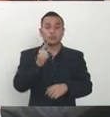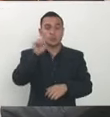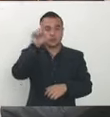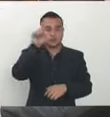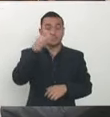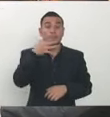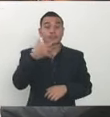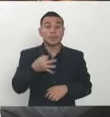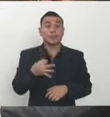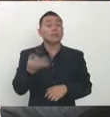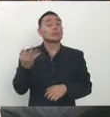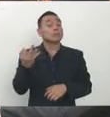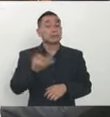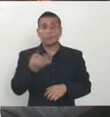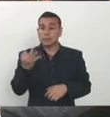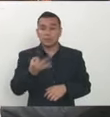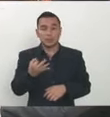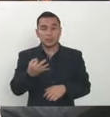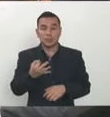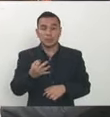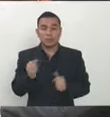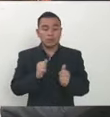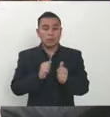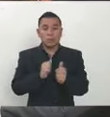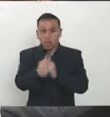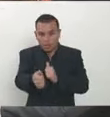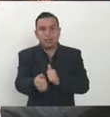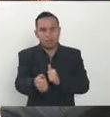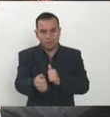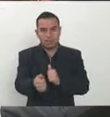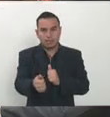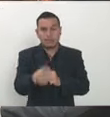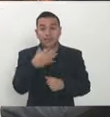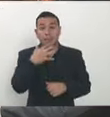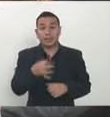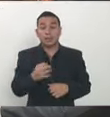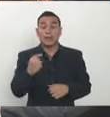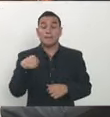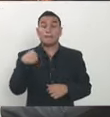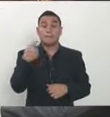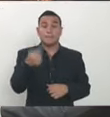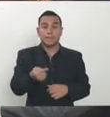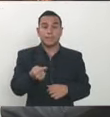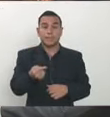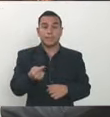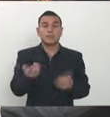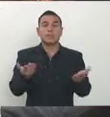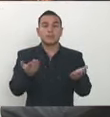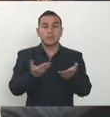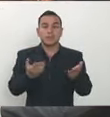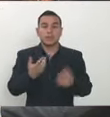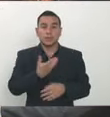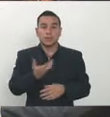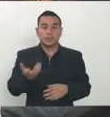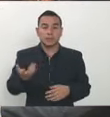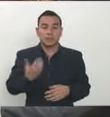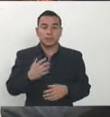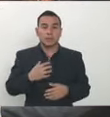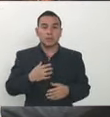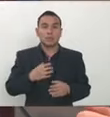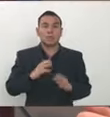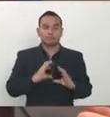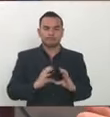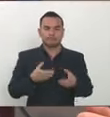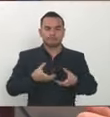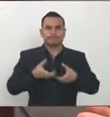esta enfermedad con decisiones lentas. Vamos a pasar el día de mañana un paquete de reactivación económica a la Asamblea